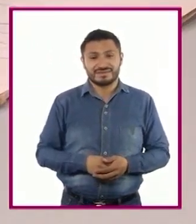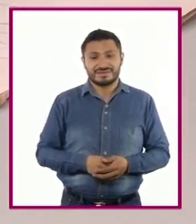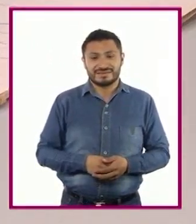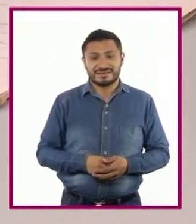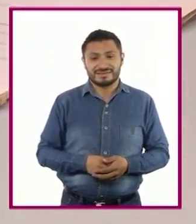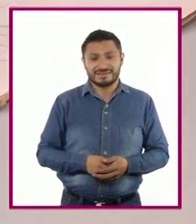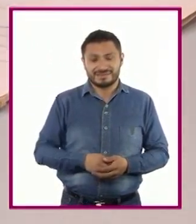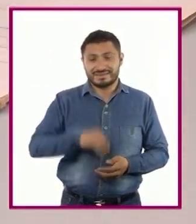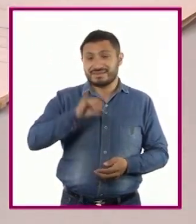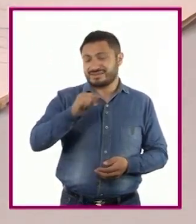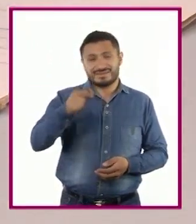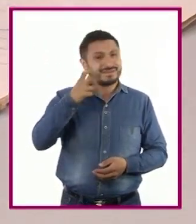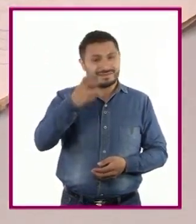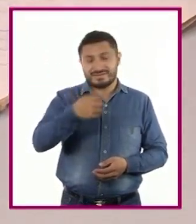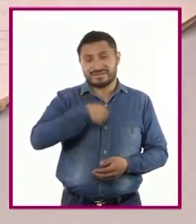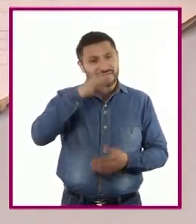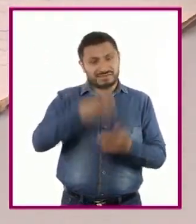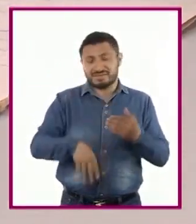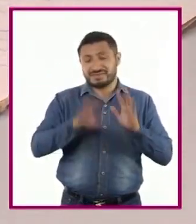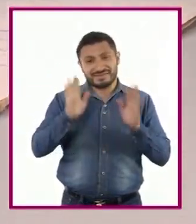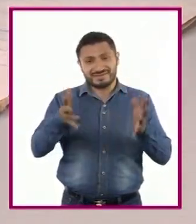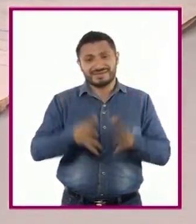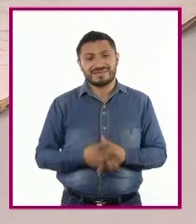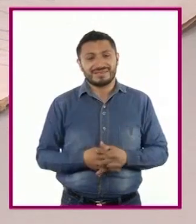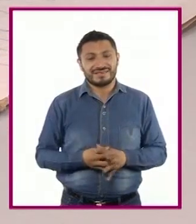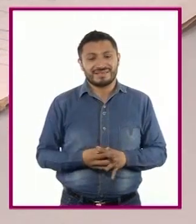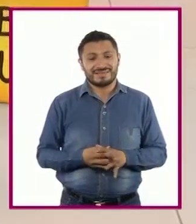Ah, pues si es por eso, yo ya terminé.